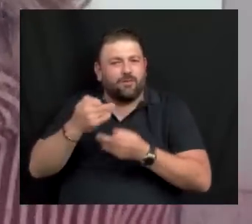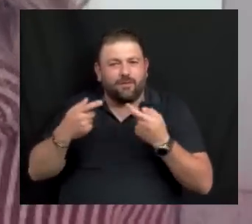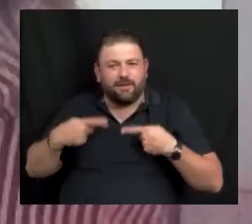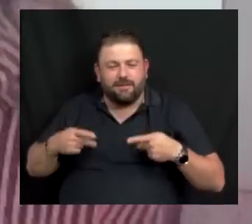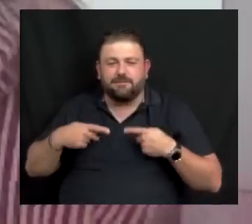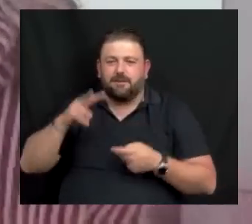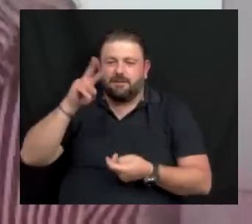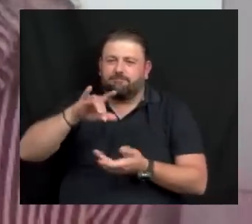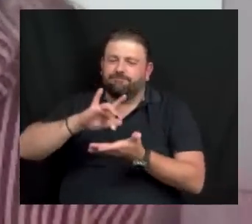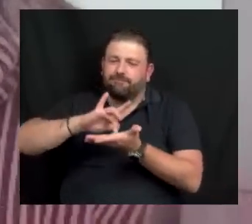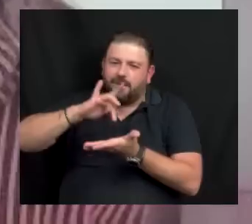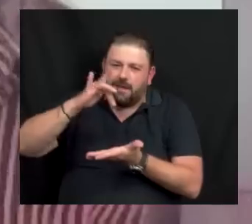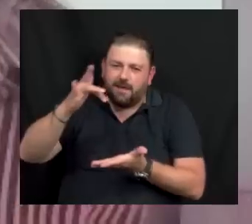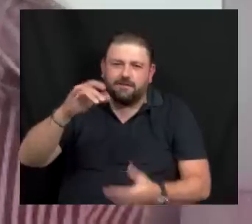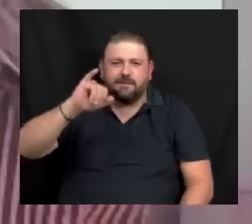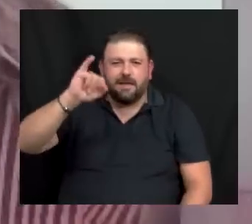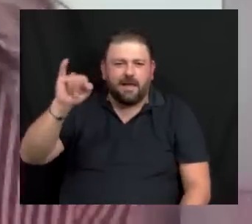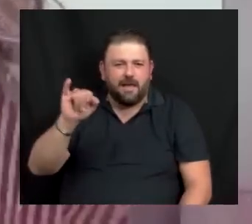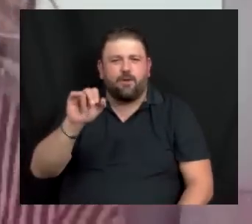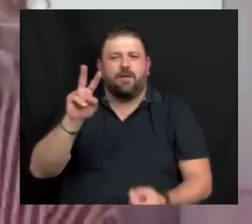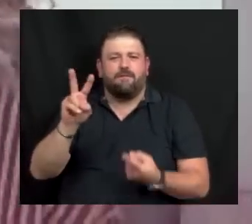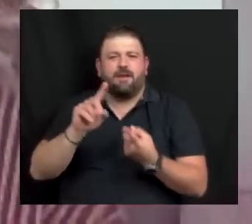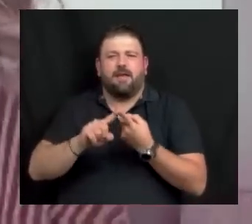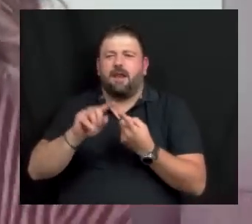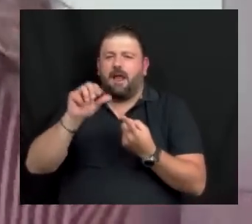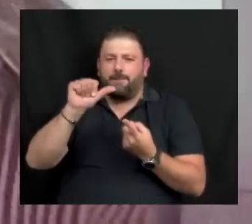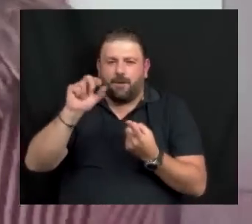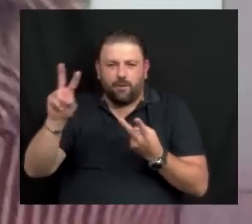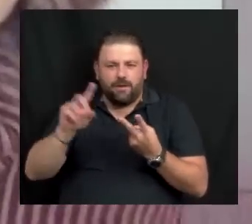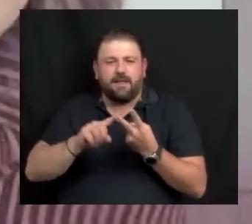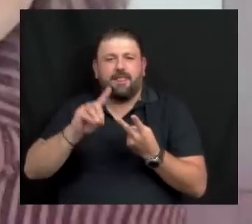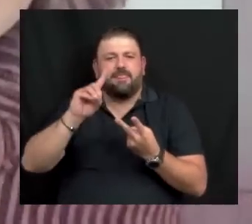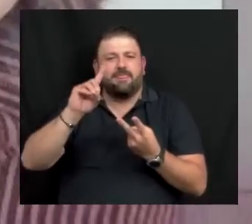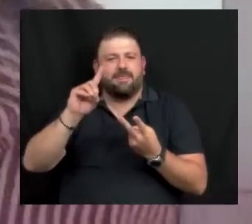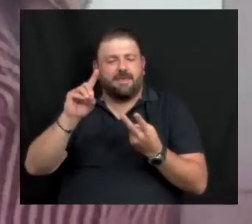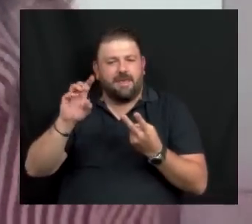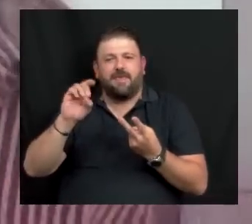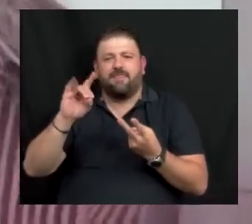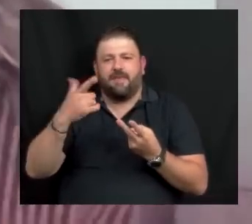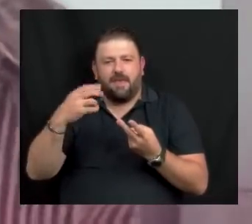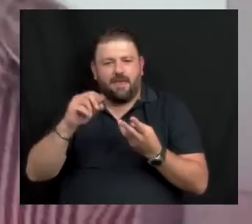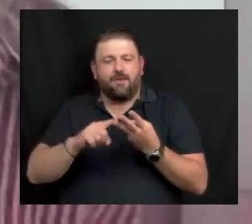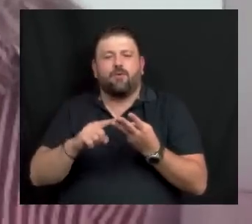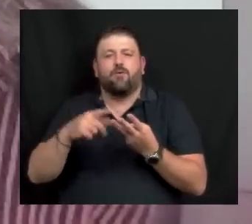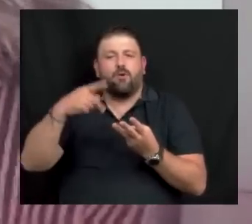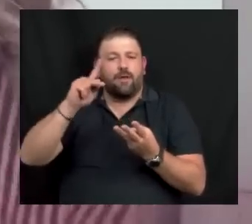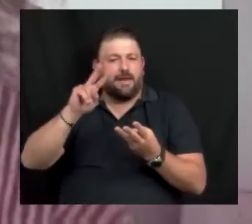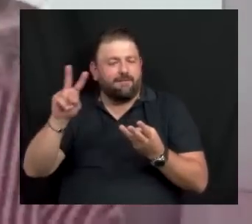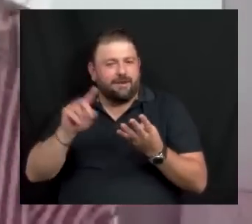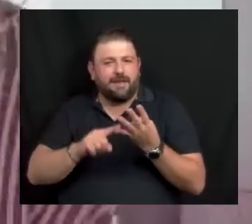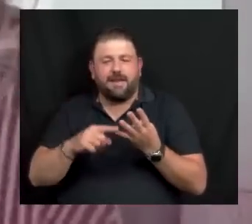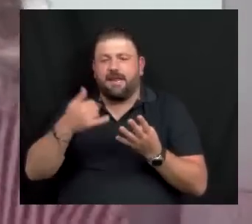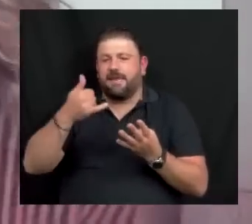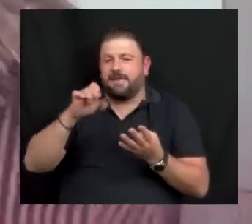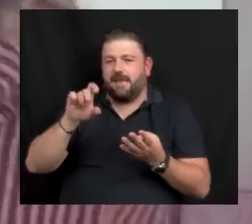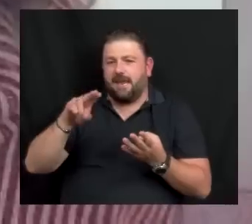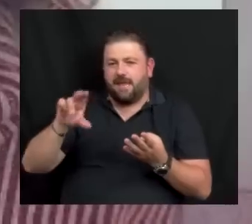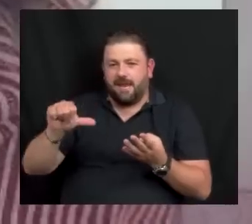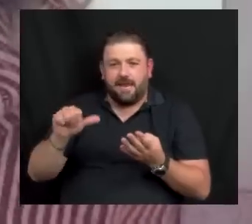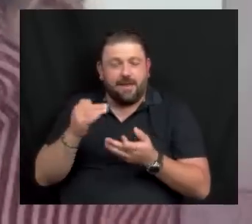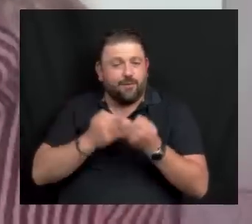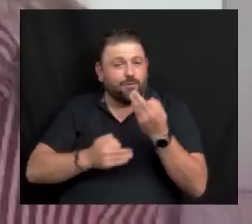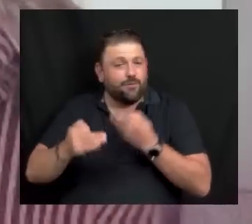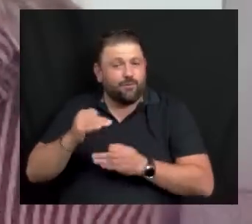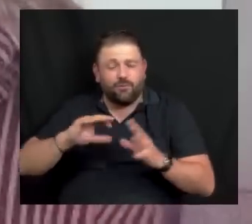con Jorge Vergara, con Amaury, con Kenia, con Diego, con Yelena, con toda esa familia maravillosa, Maricruz, que